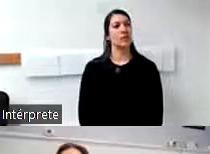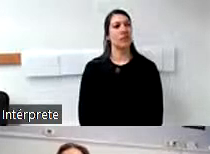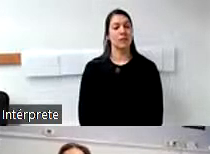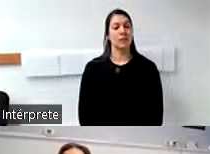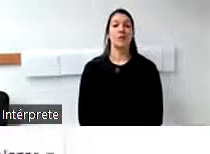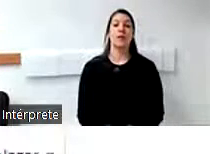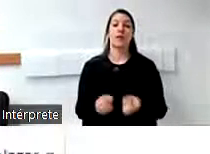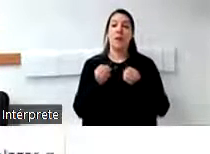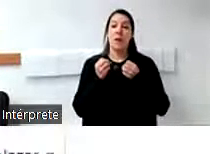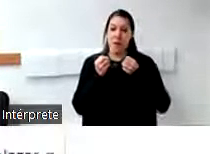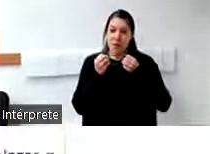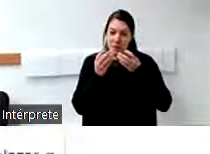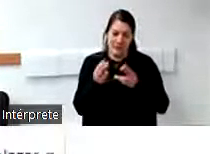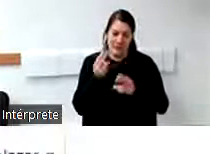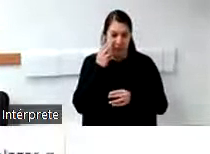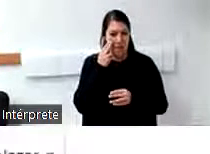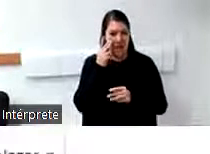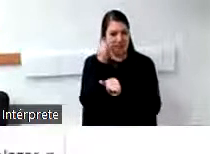Bien, después de este detalle técnico,